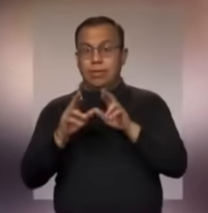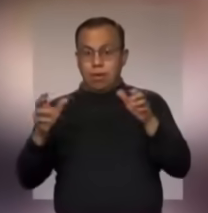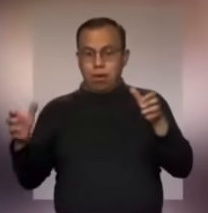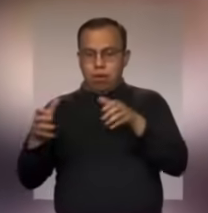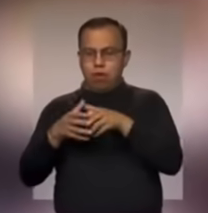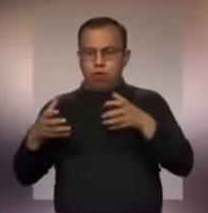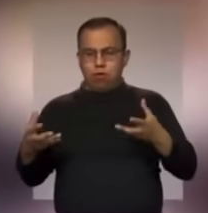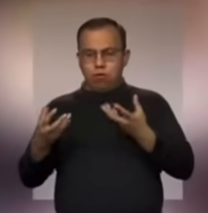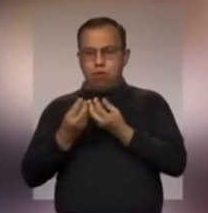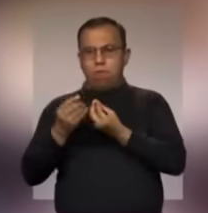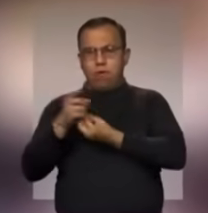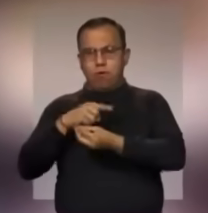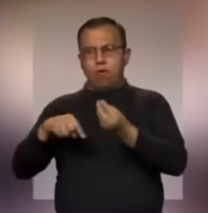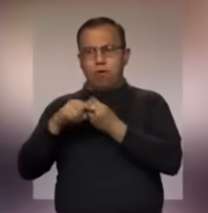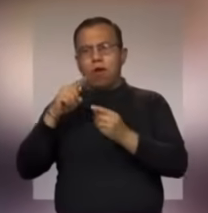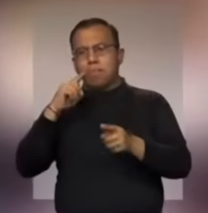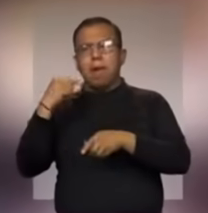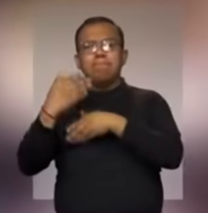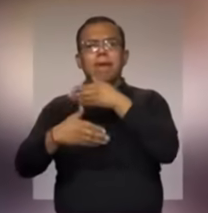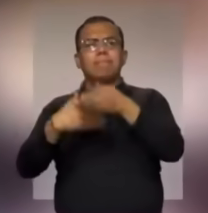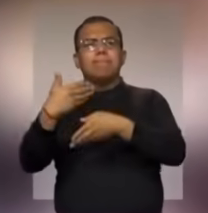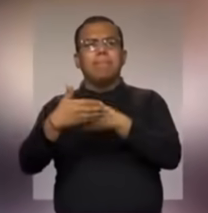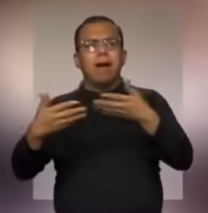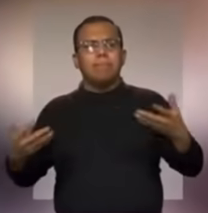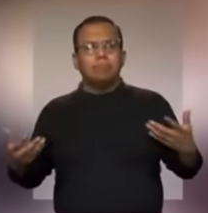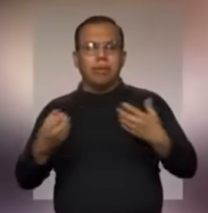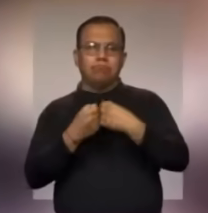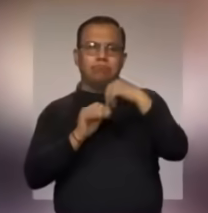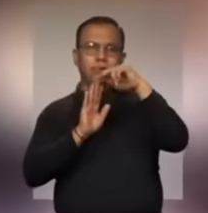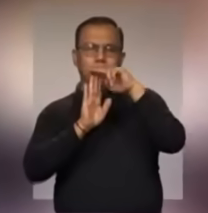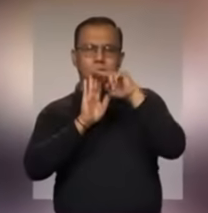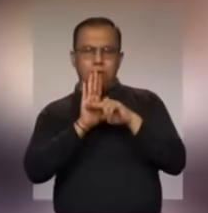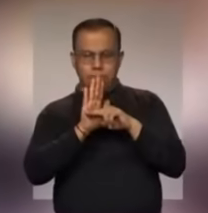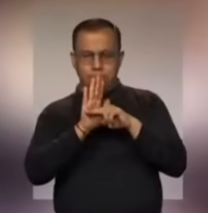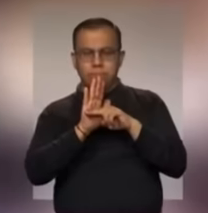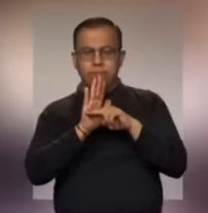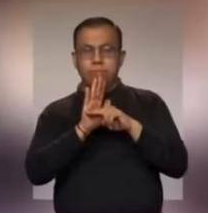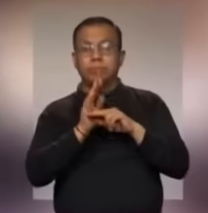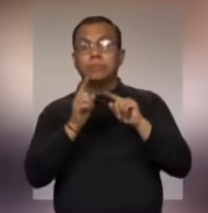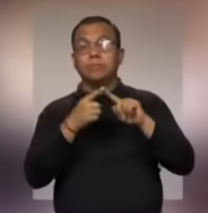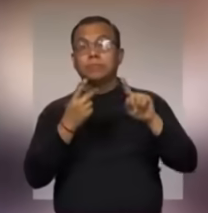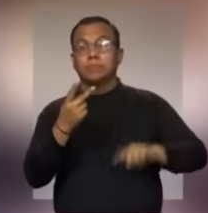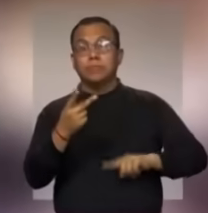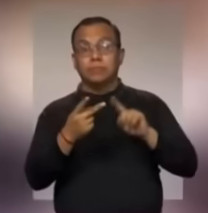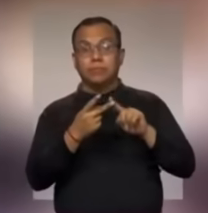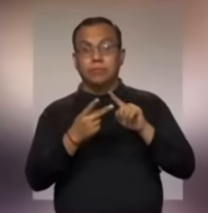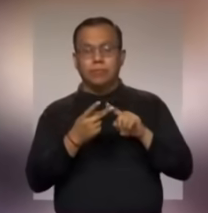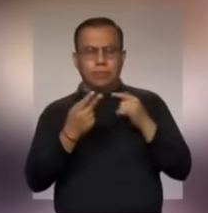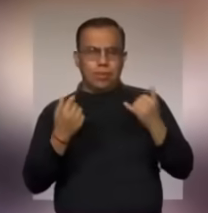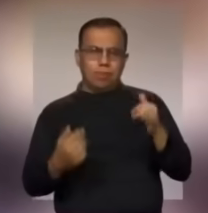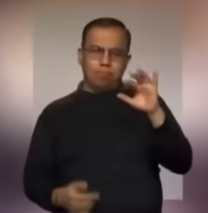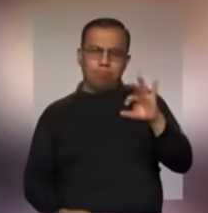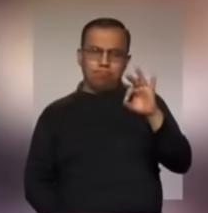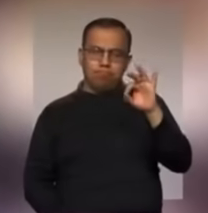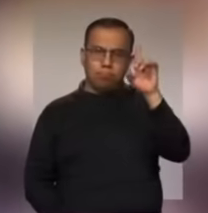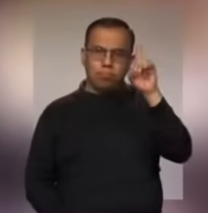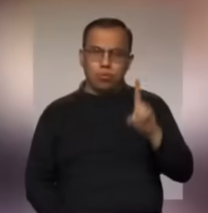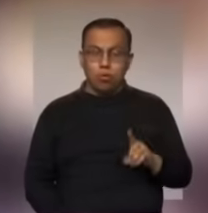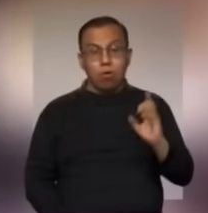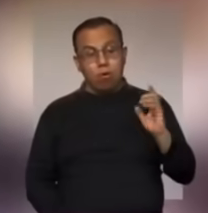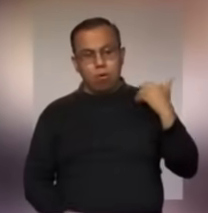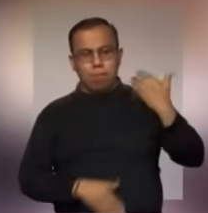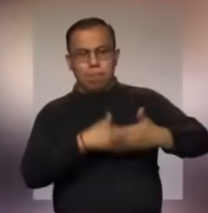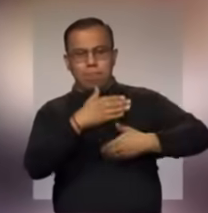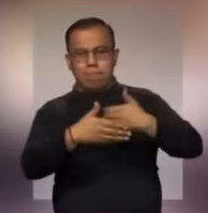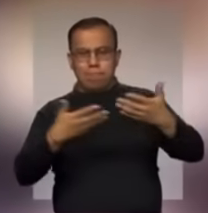Corte pues haga su proceso de acuerdo a su reglamento y elija o siga en su